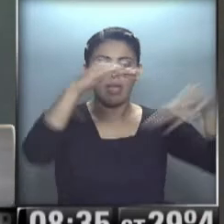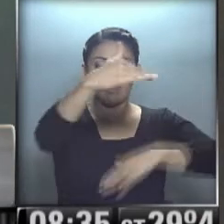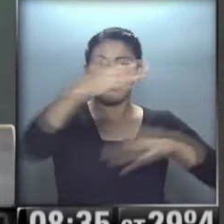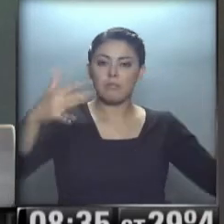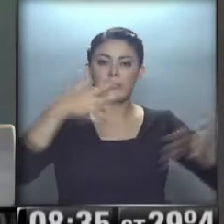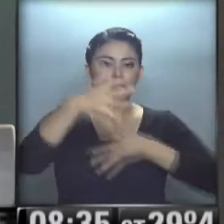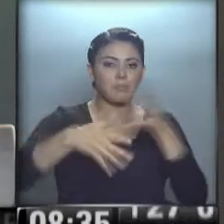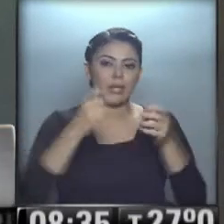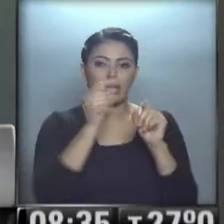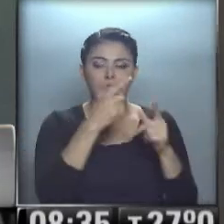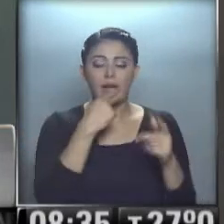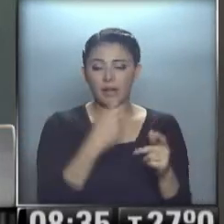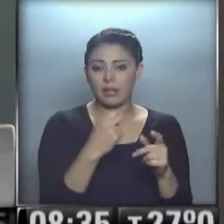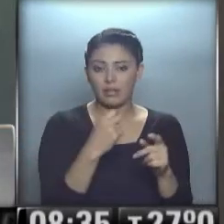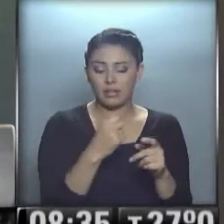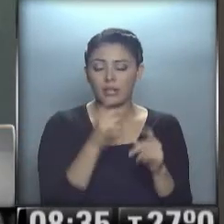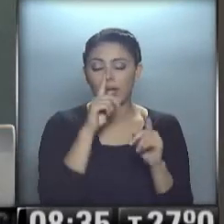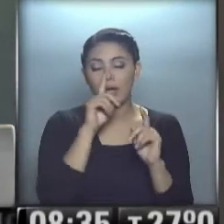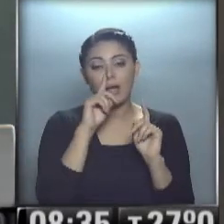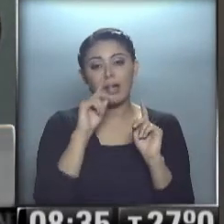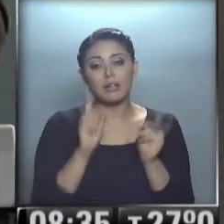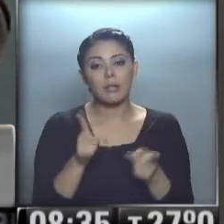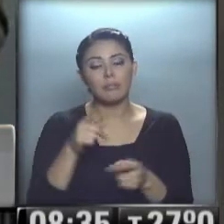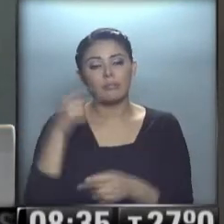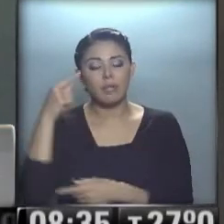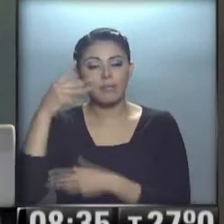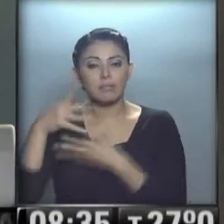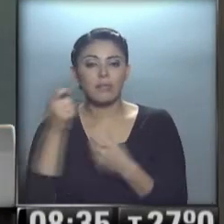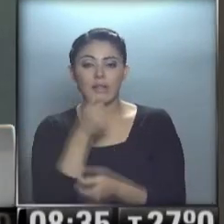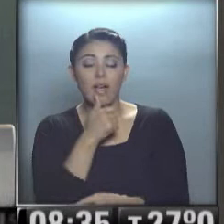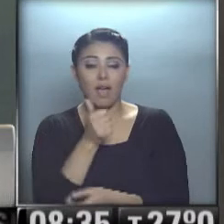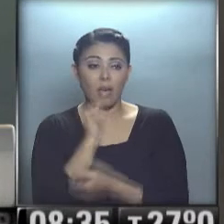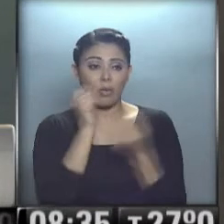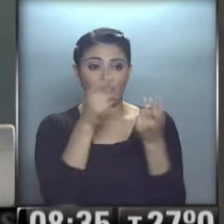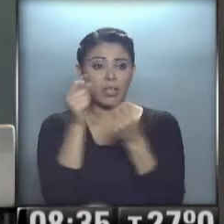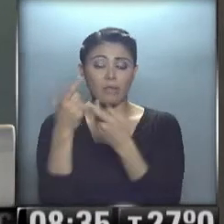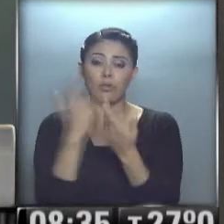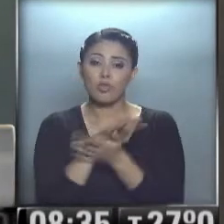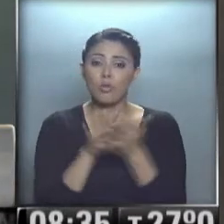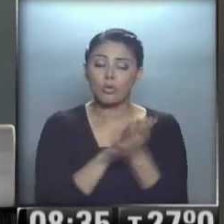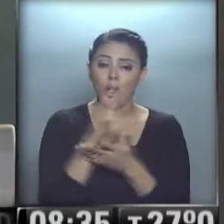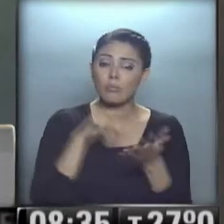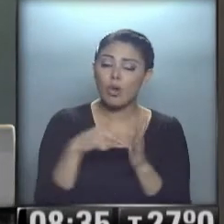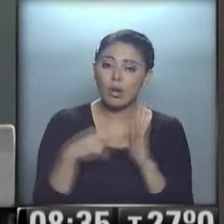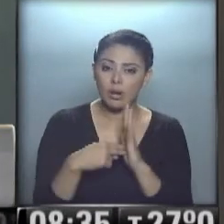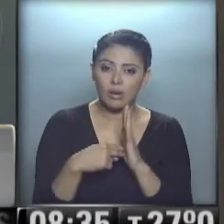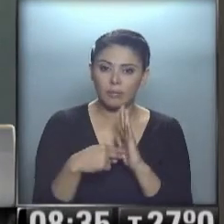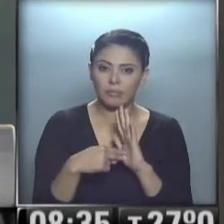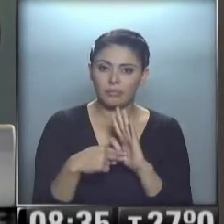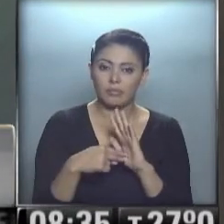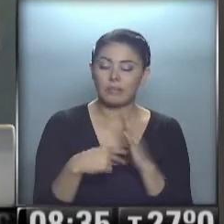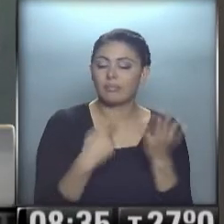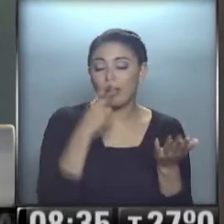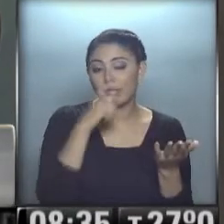generación, hasta provisión de mecanismos o servicios de agua para resolver problemas de carácter puntual o específico.